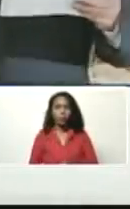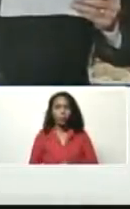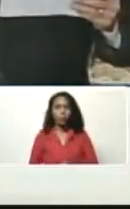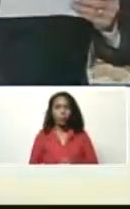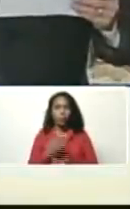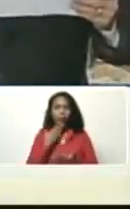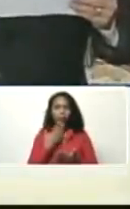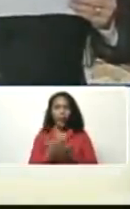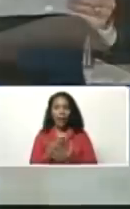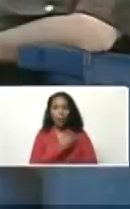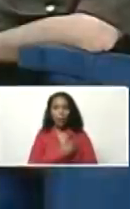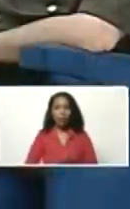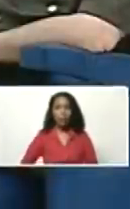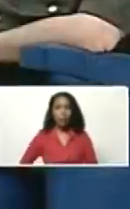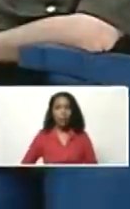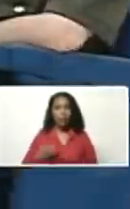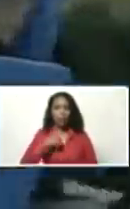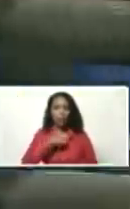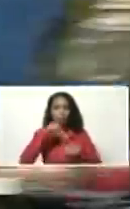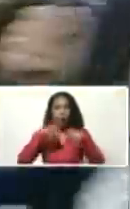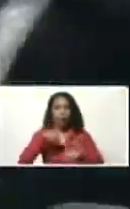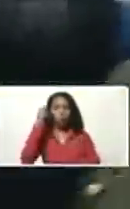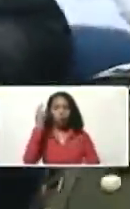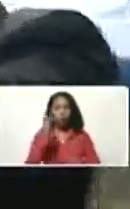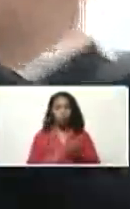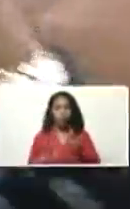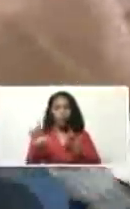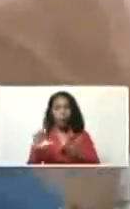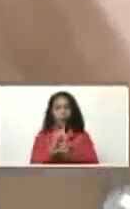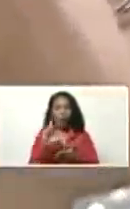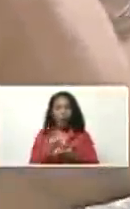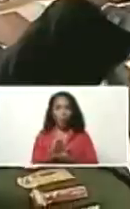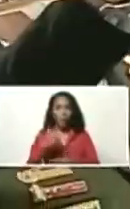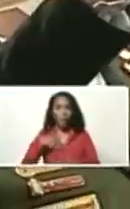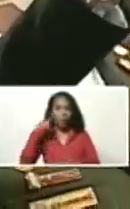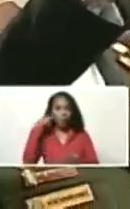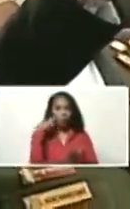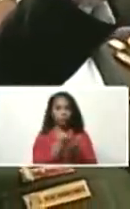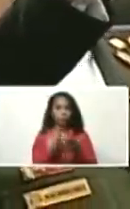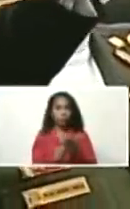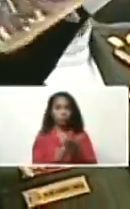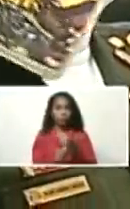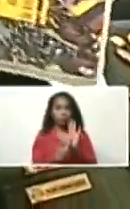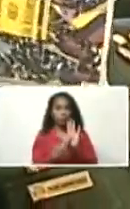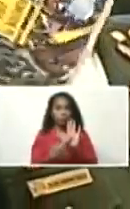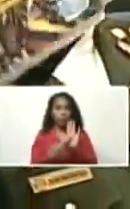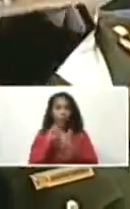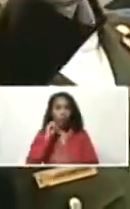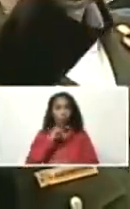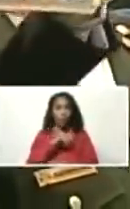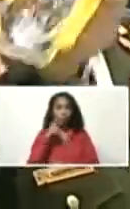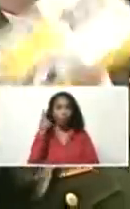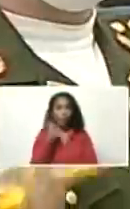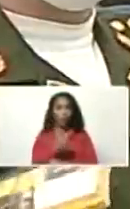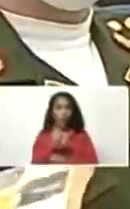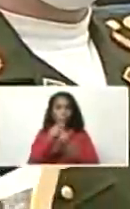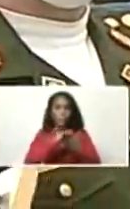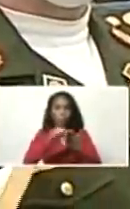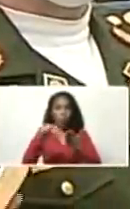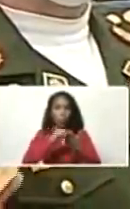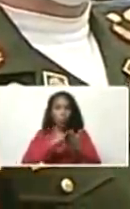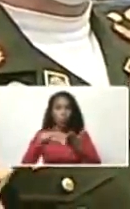Gracias, presidente. Bueno, aquí está casualmente el libro de Carmona, Mi testimonio ante la historia, debidamente subrayado y